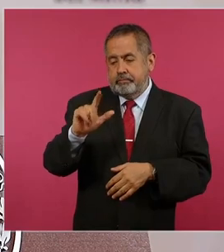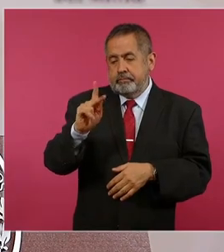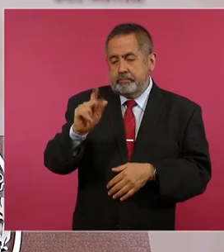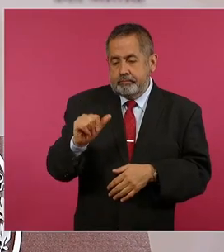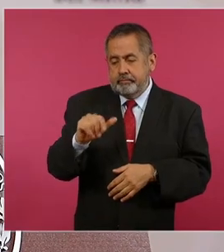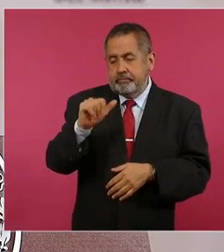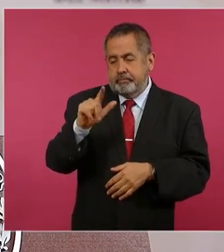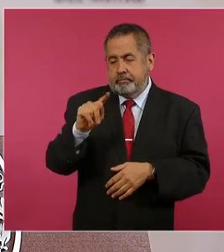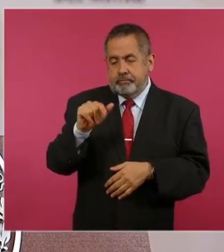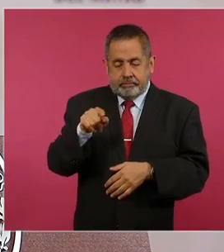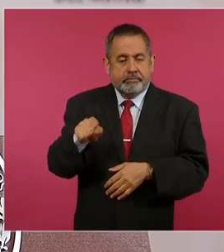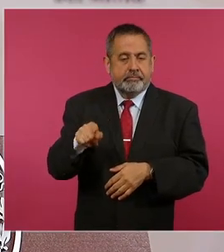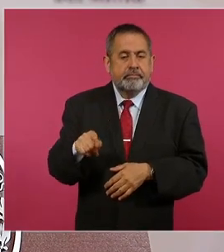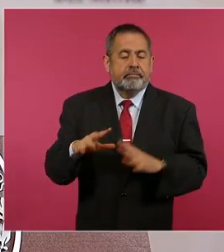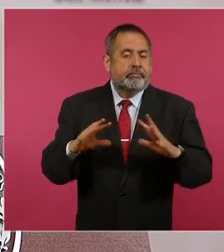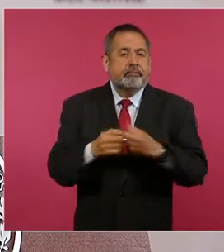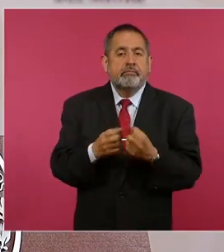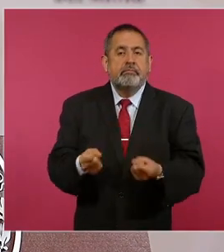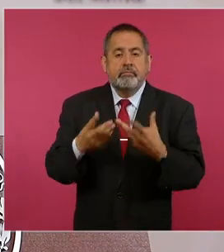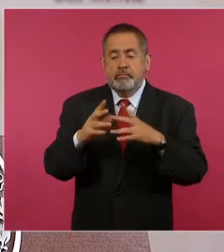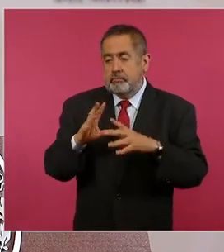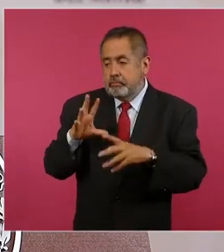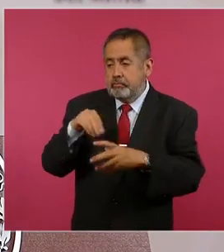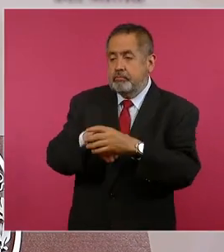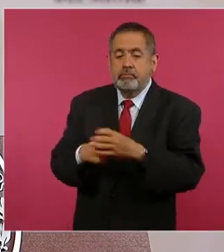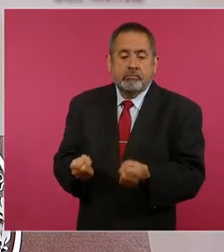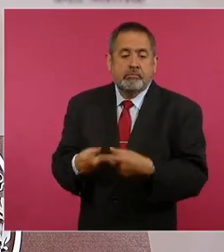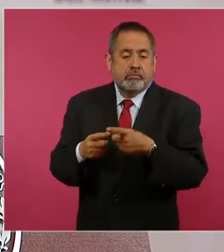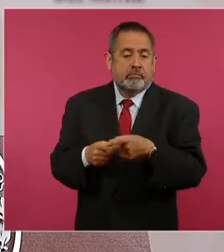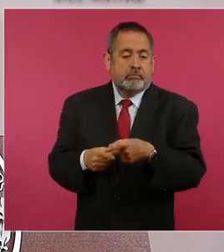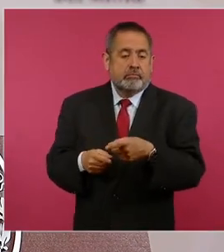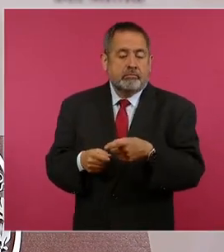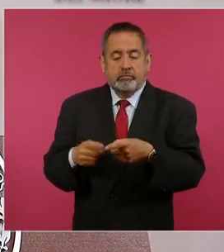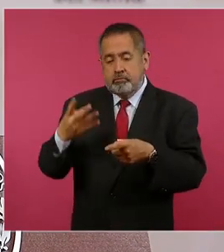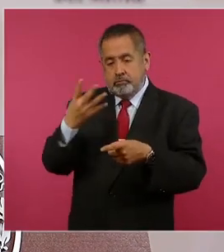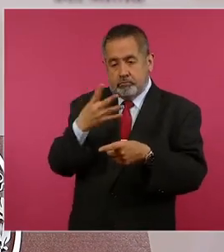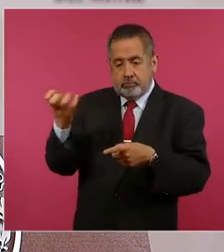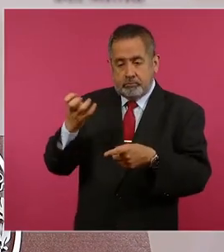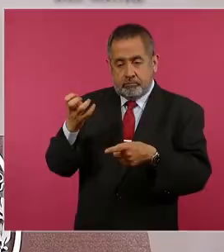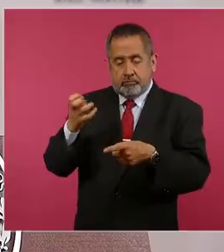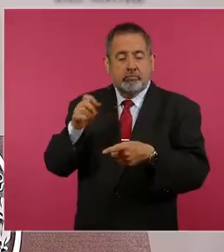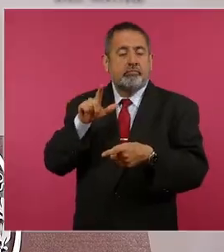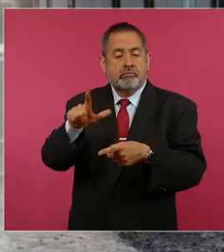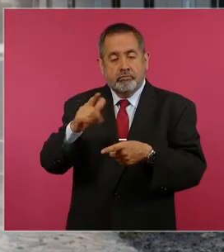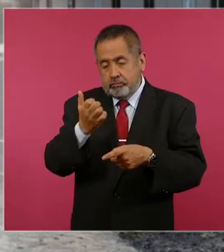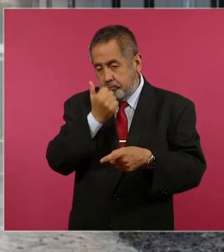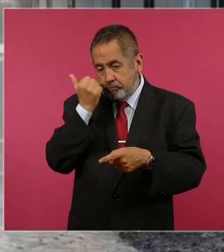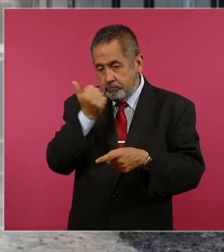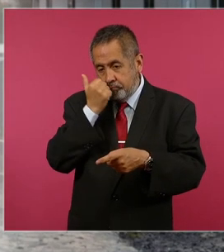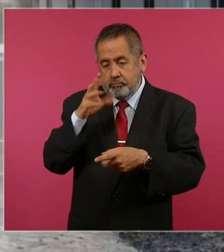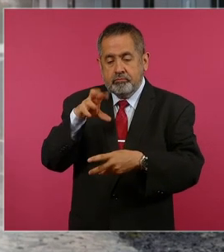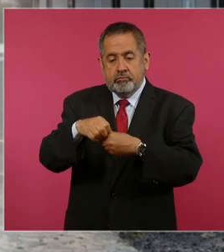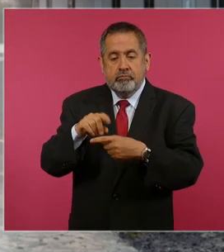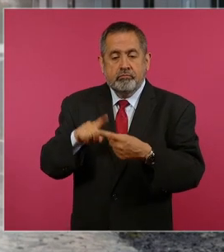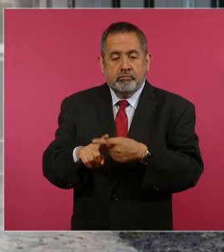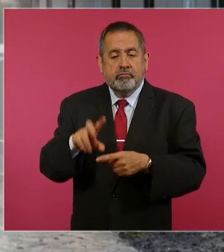Alta, actualmente se tiene una plantilla todavía de 417 alumnos